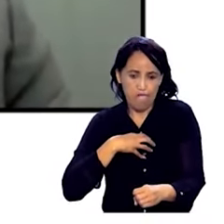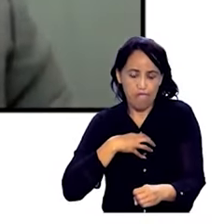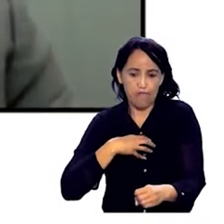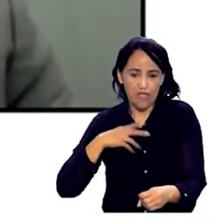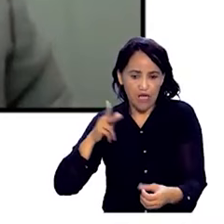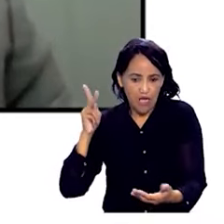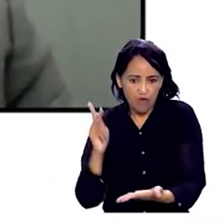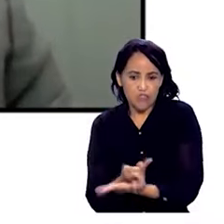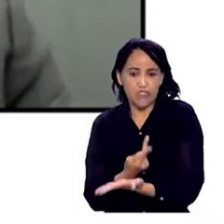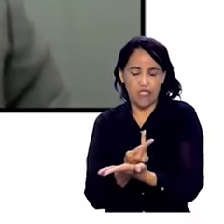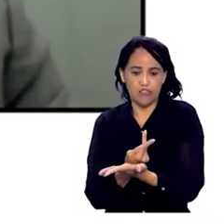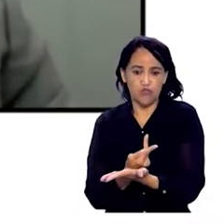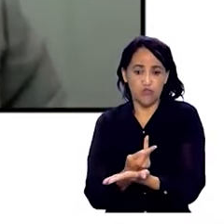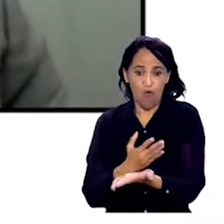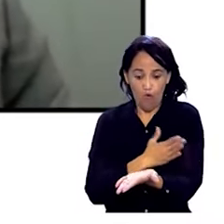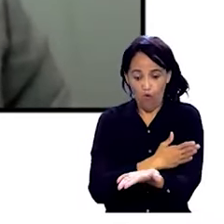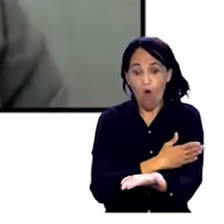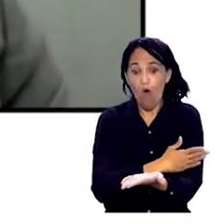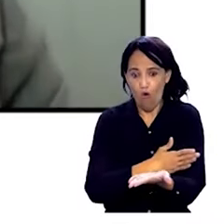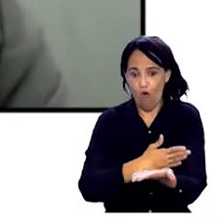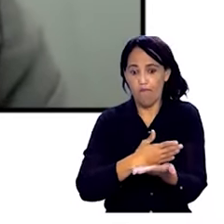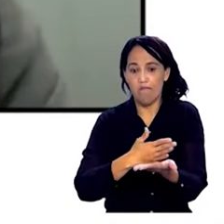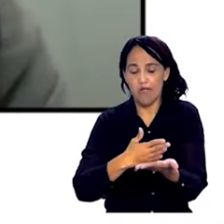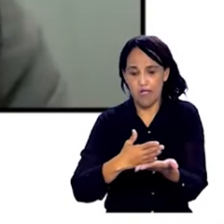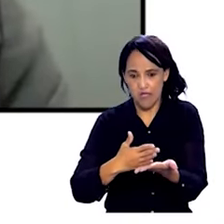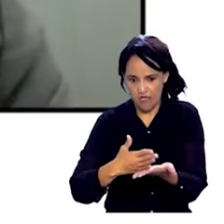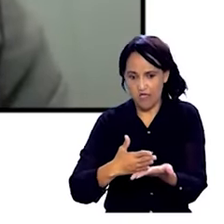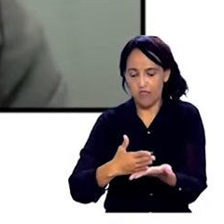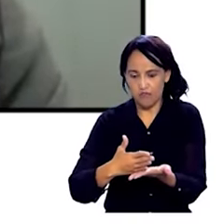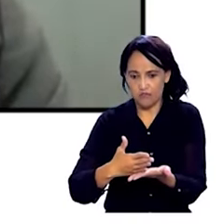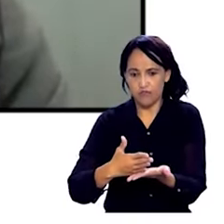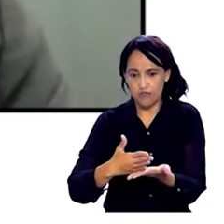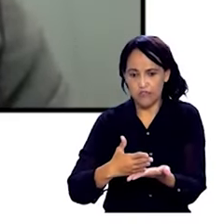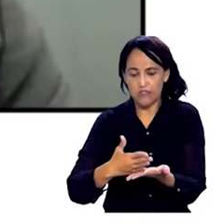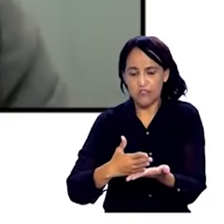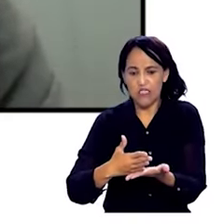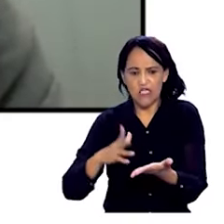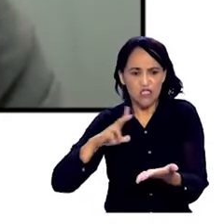para entender primerica instancia